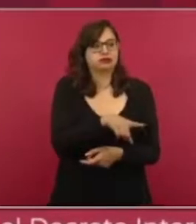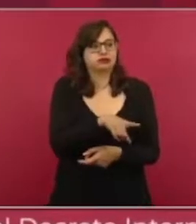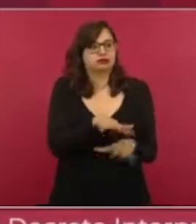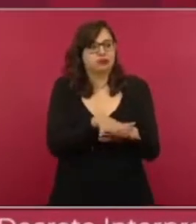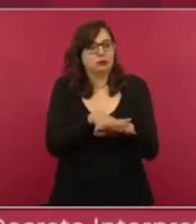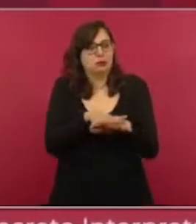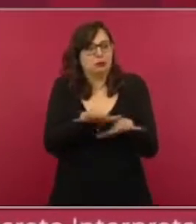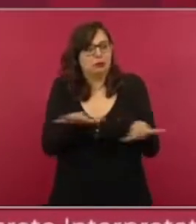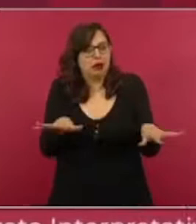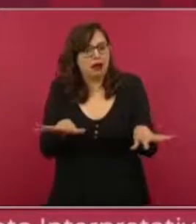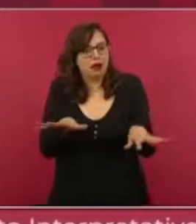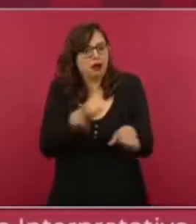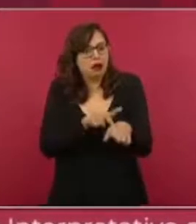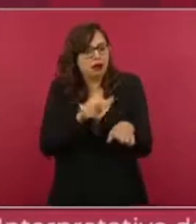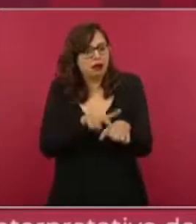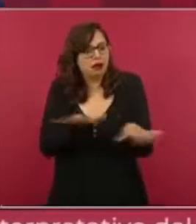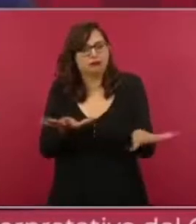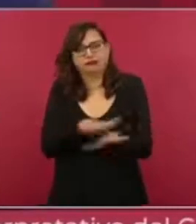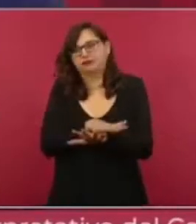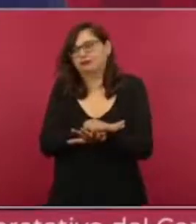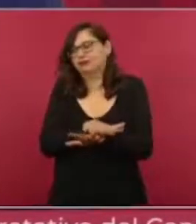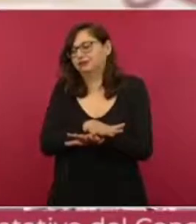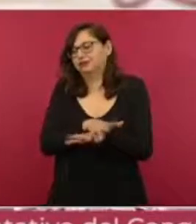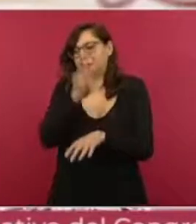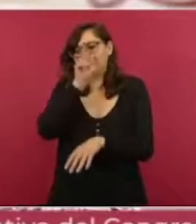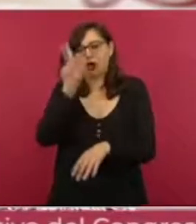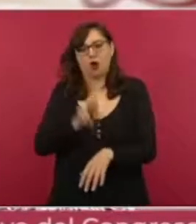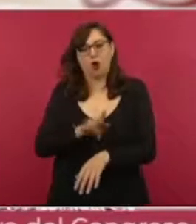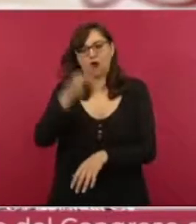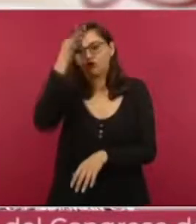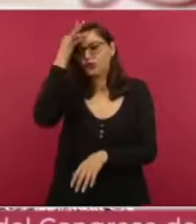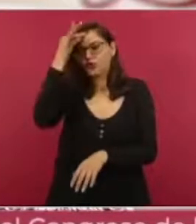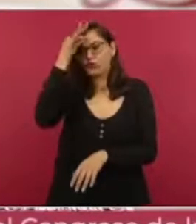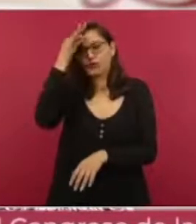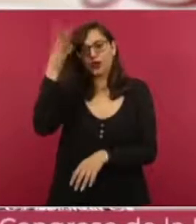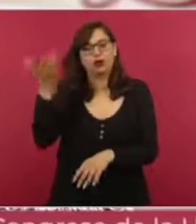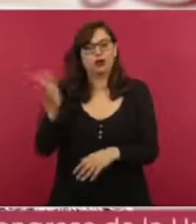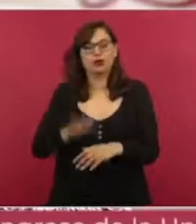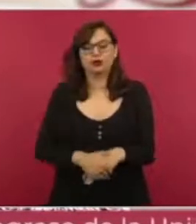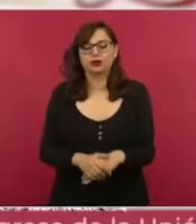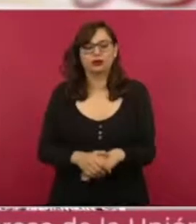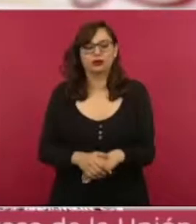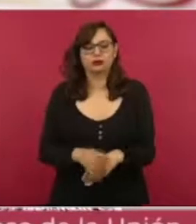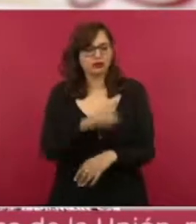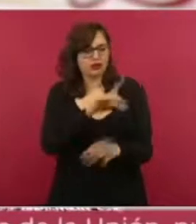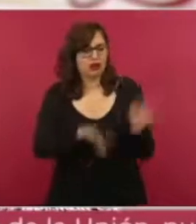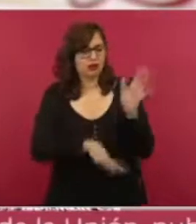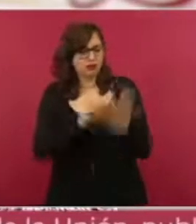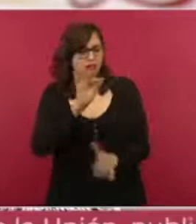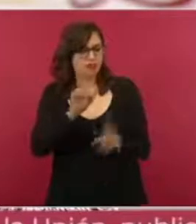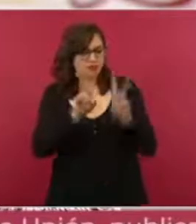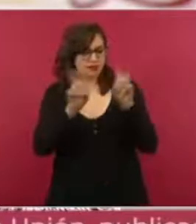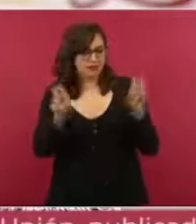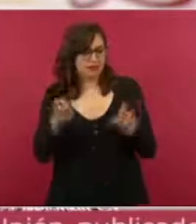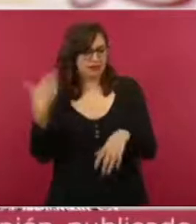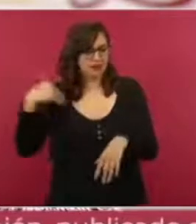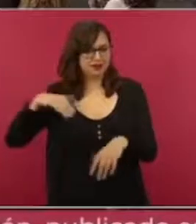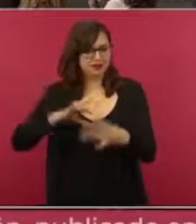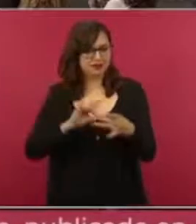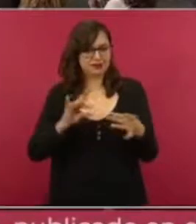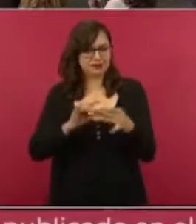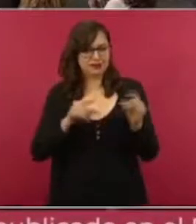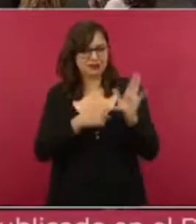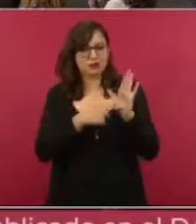Y lo que decía yo de Bertolt Brecht, ¿no lo encontraron? A ver, es